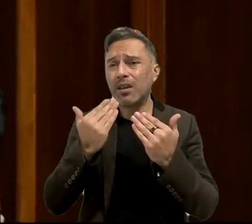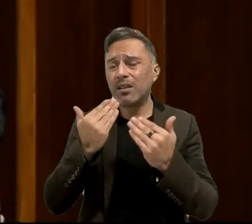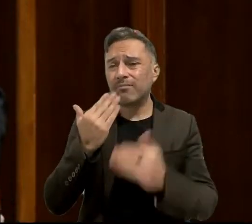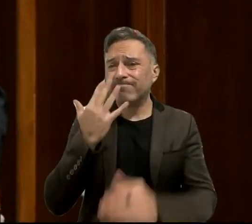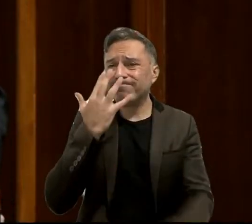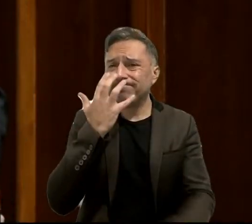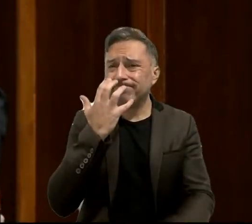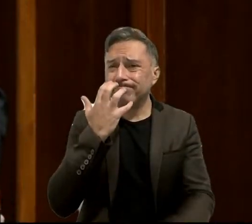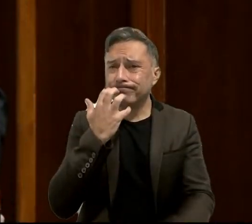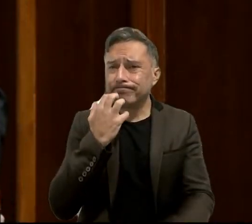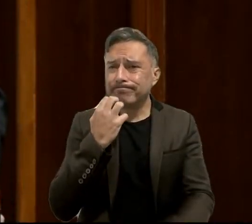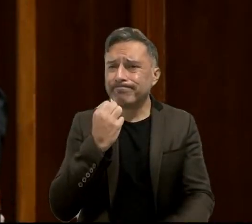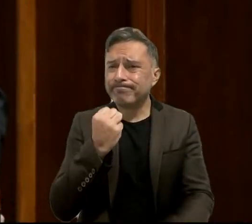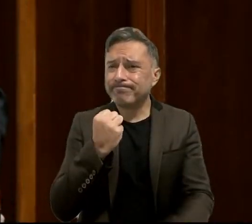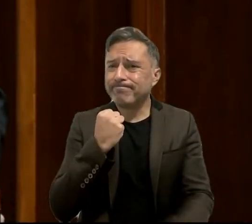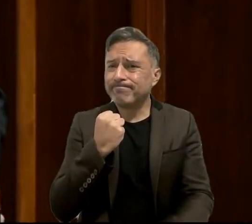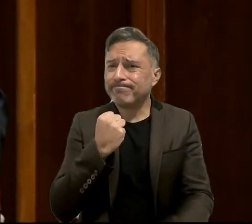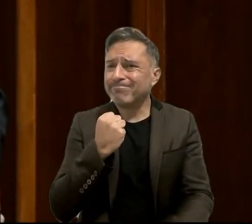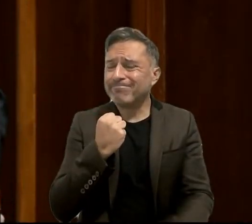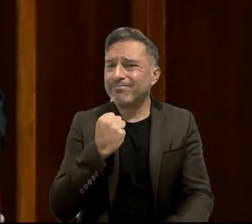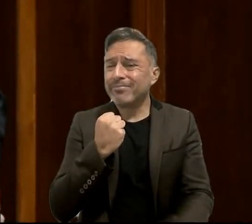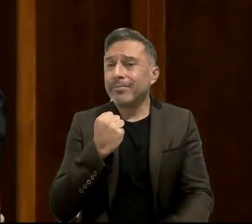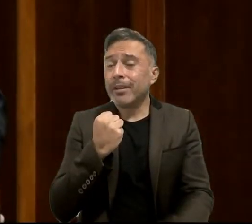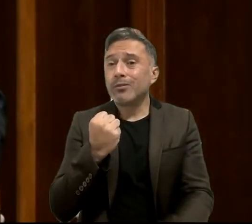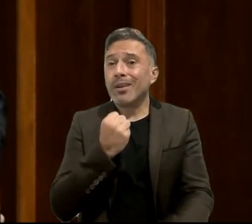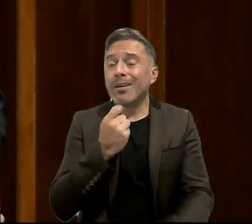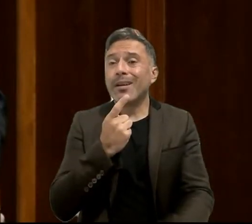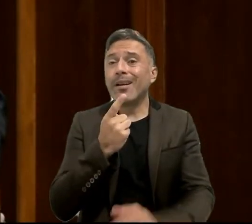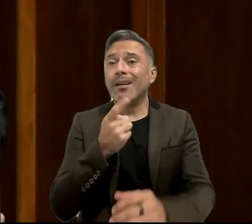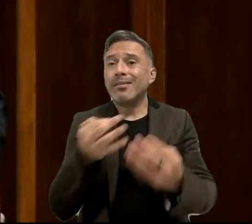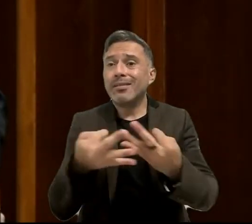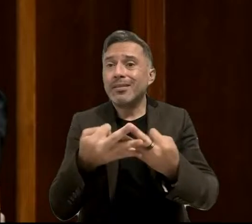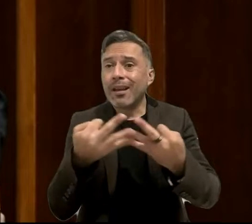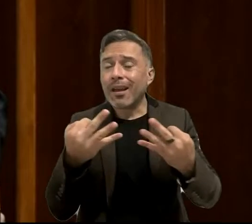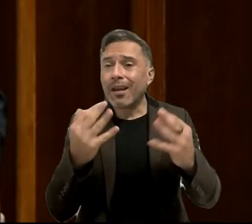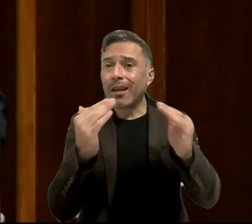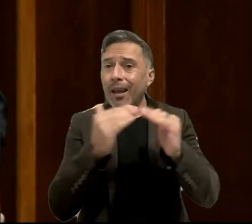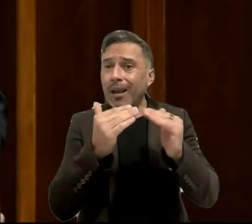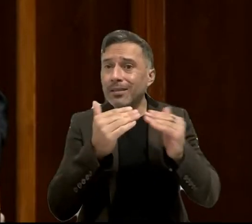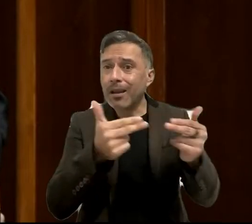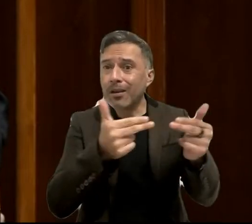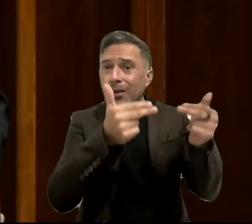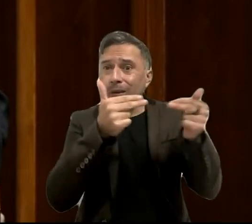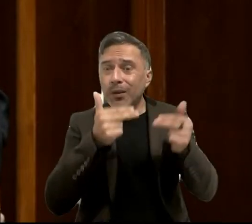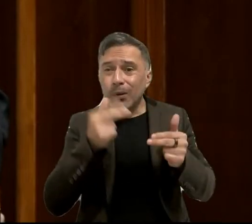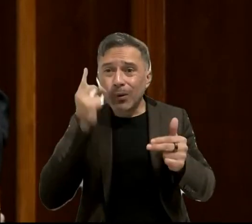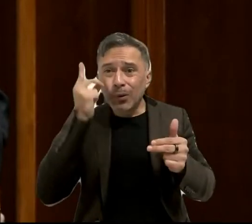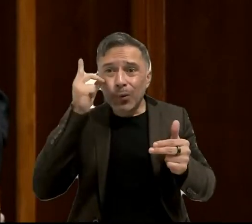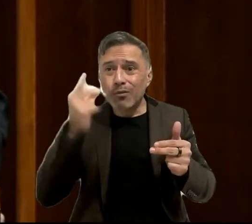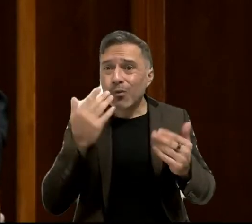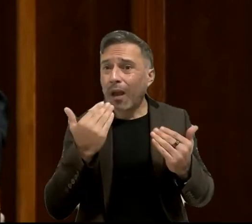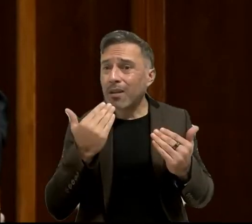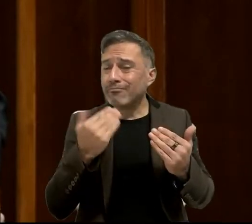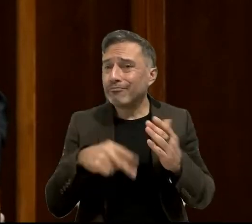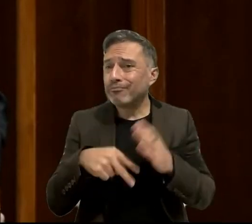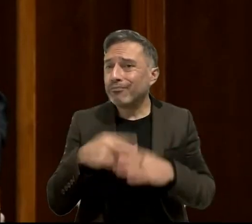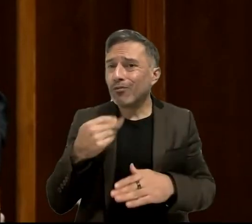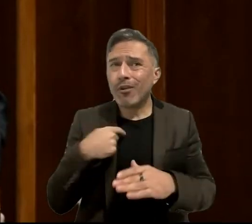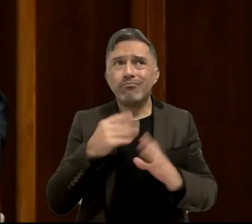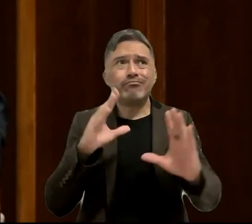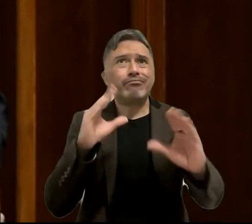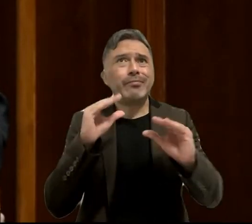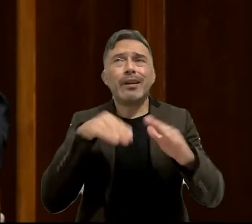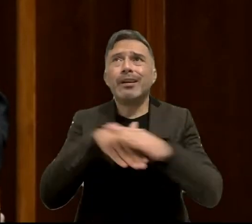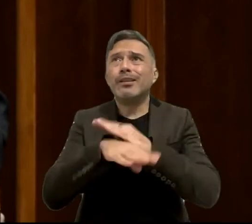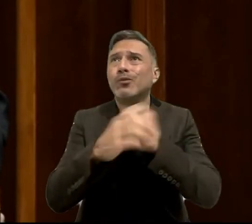que, no habiendo tenido la suerte de heredar un patrimonio ni la forma de adquirir educación, se encuentran sumergidos